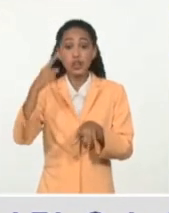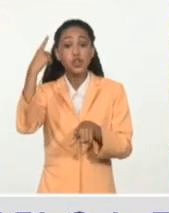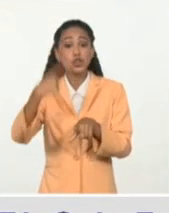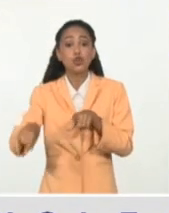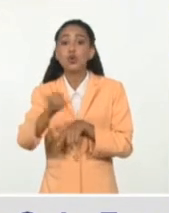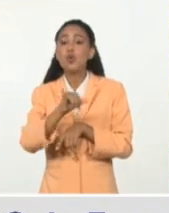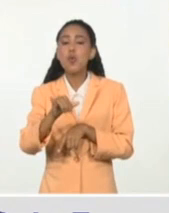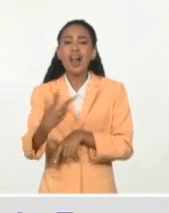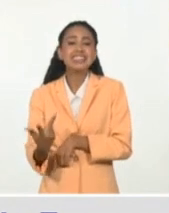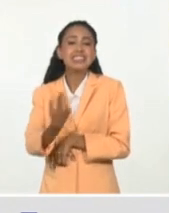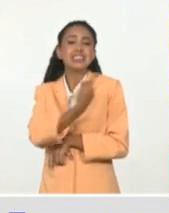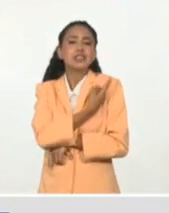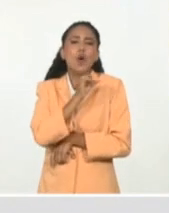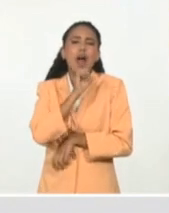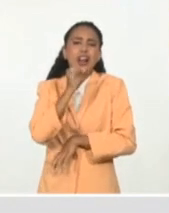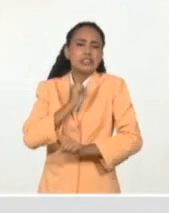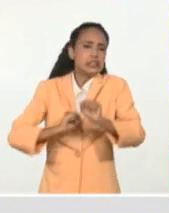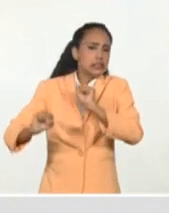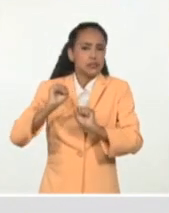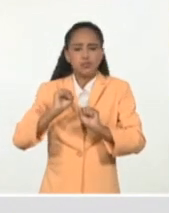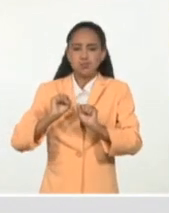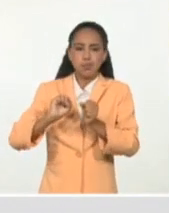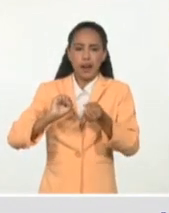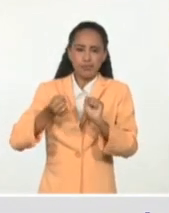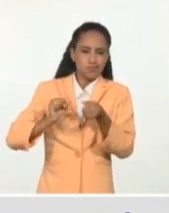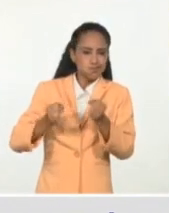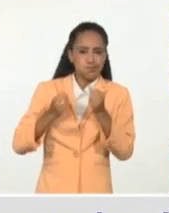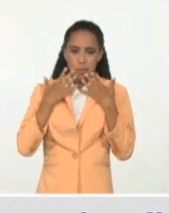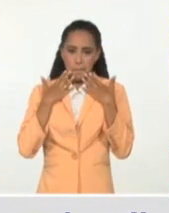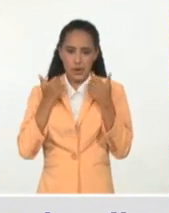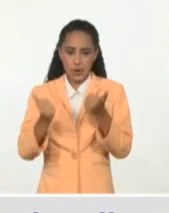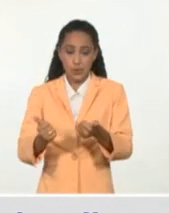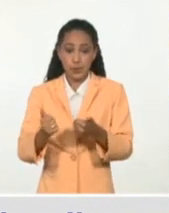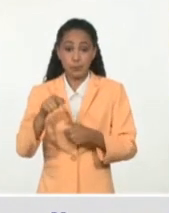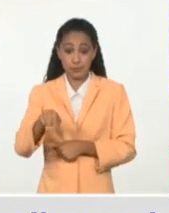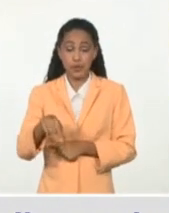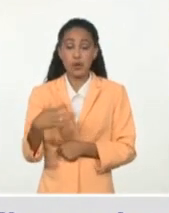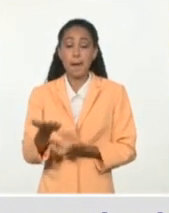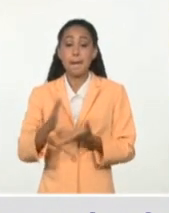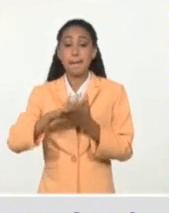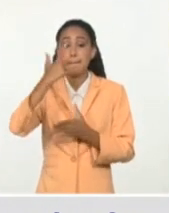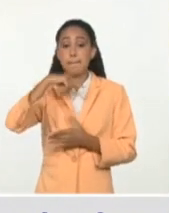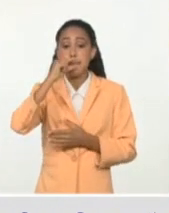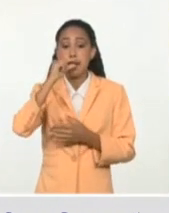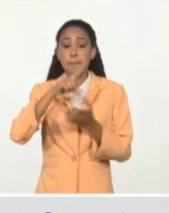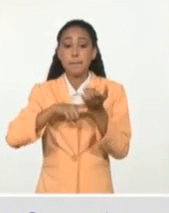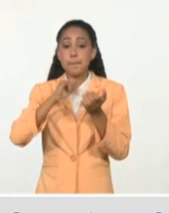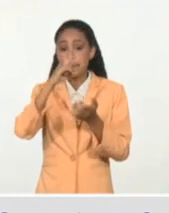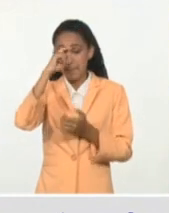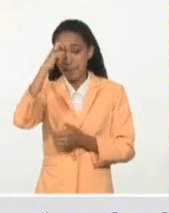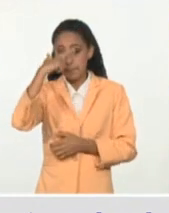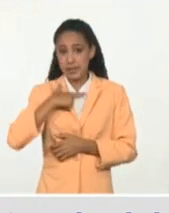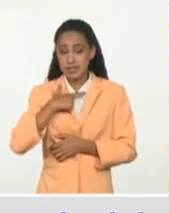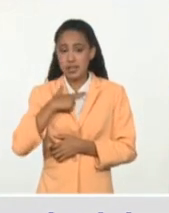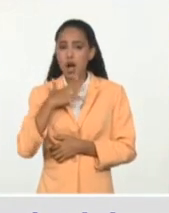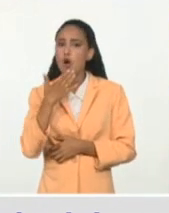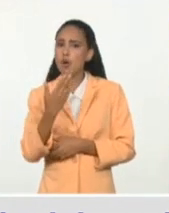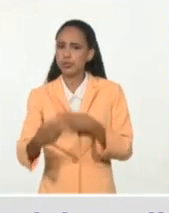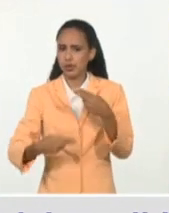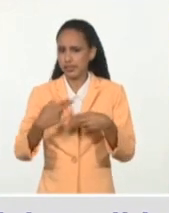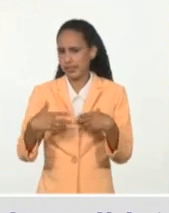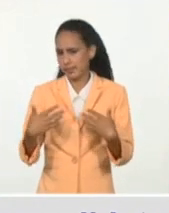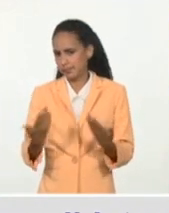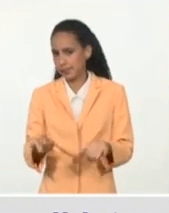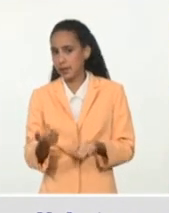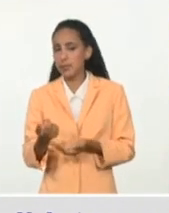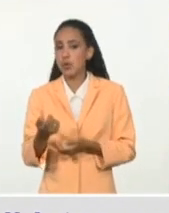La diferencia es que Manvisa es un candidato vacunal que se va a administrar por vía mucosal, es decir, apuesta